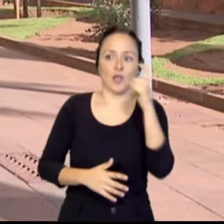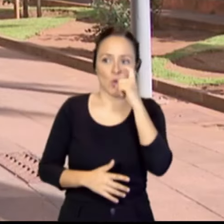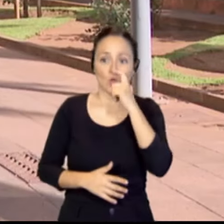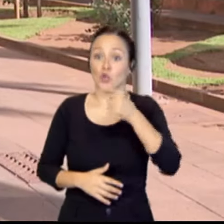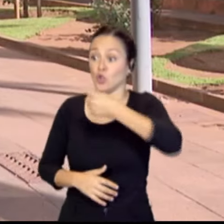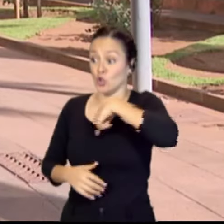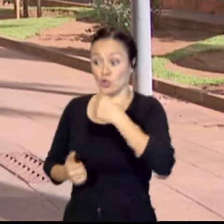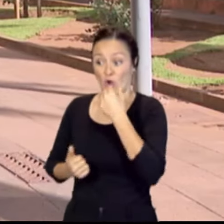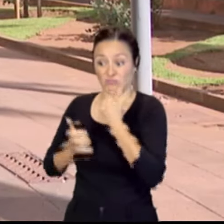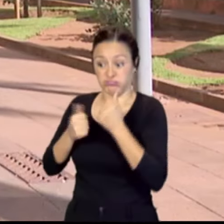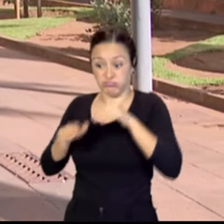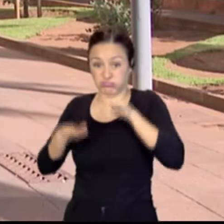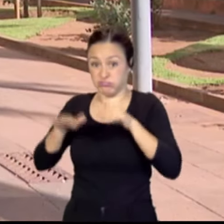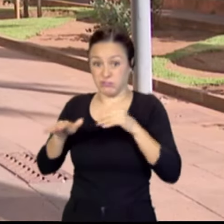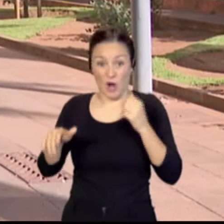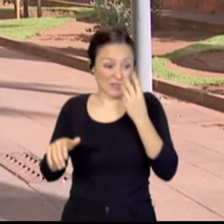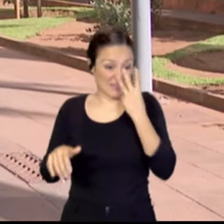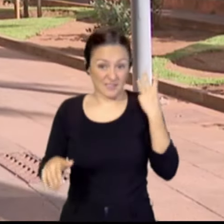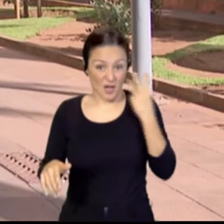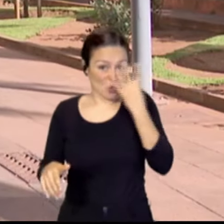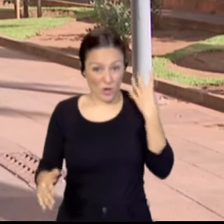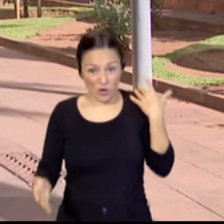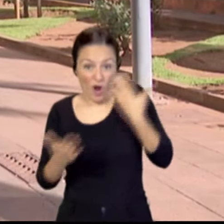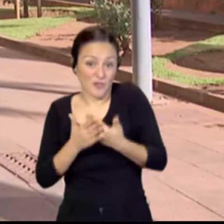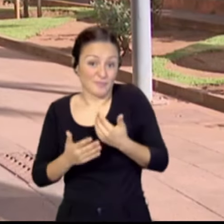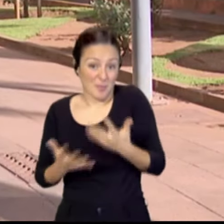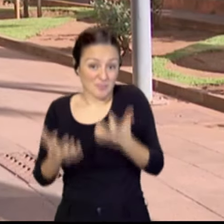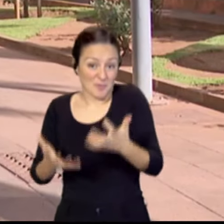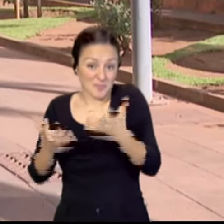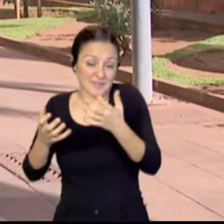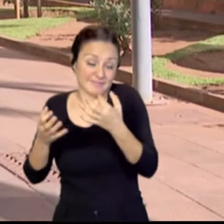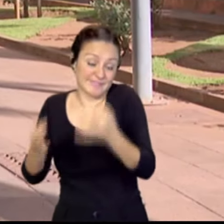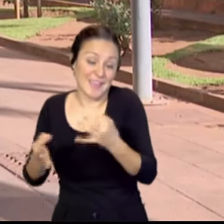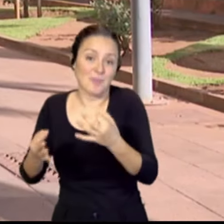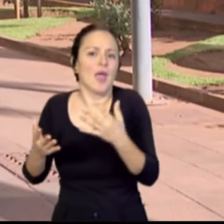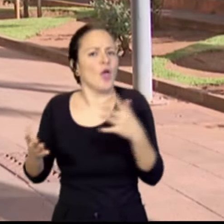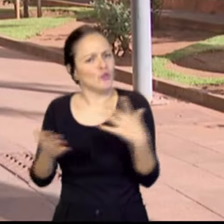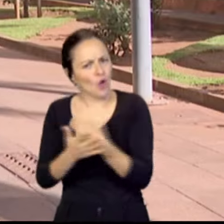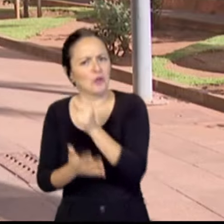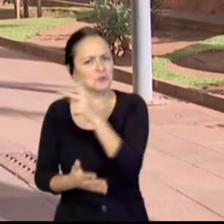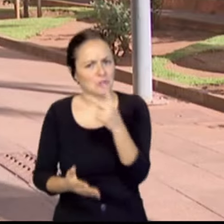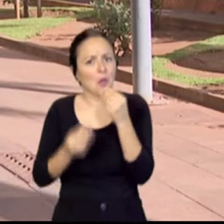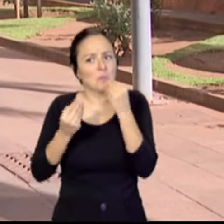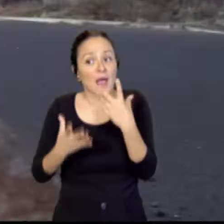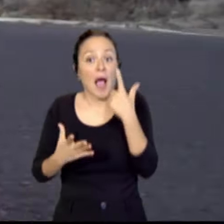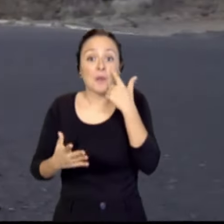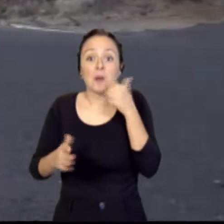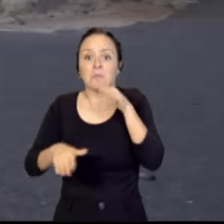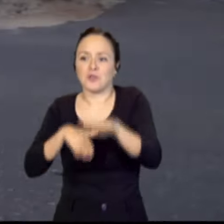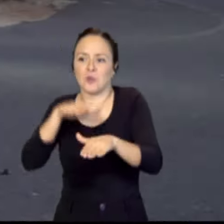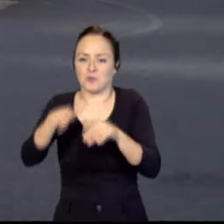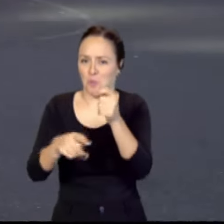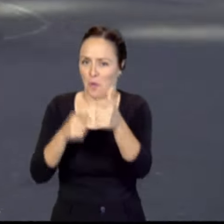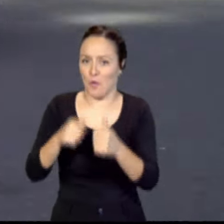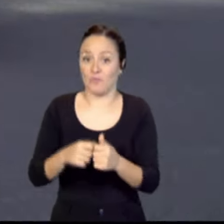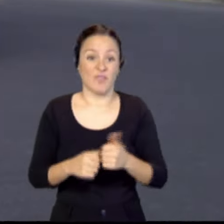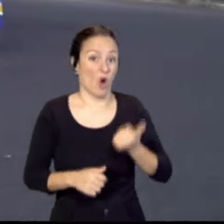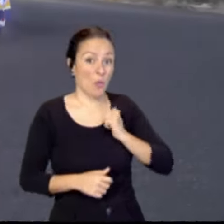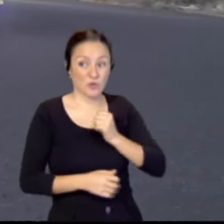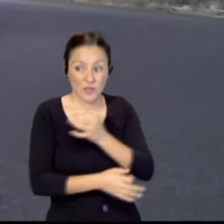años Así que está todo bien falta ir paso a paso y ver dónde podemos estar toda una oportunidad que a